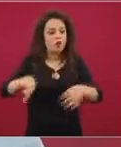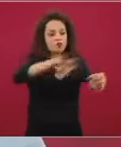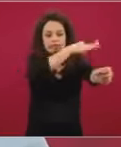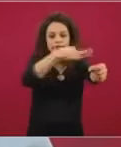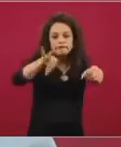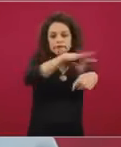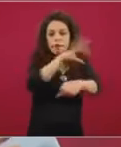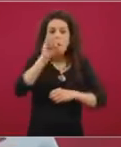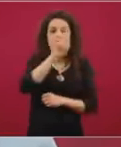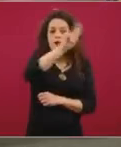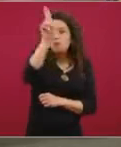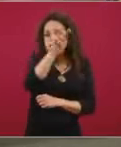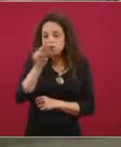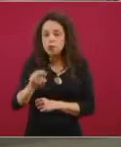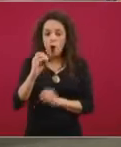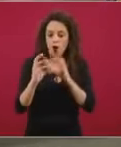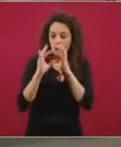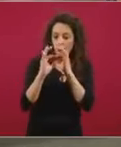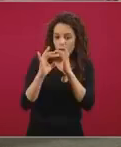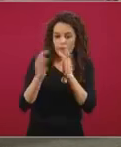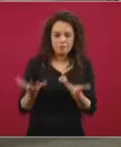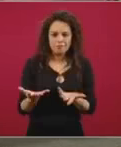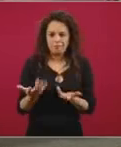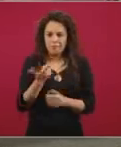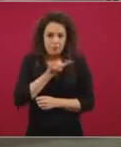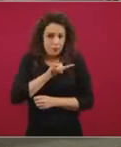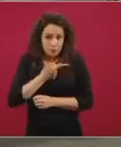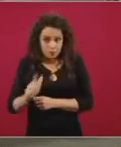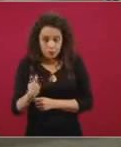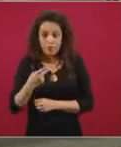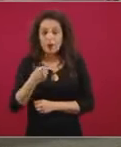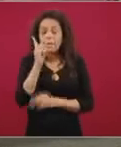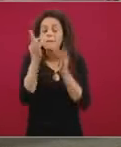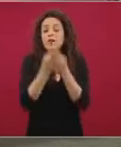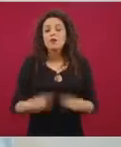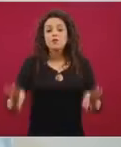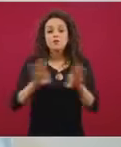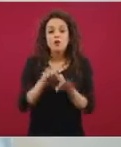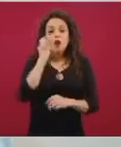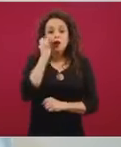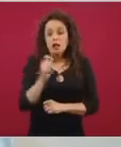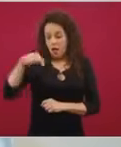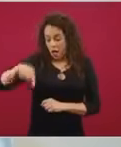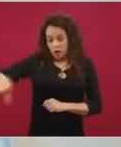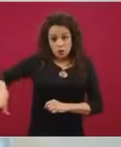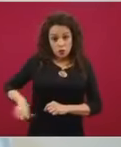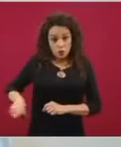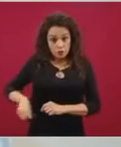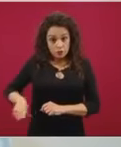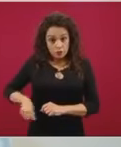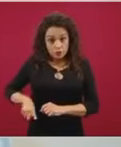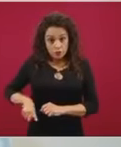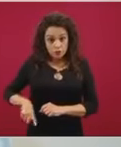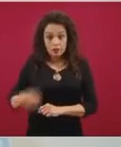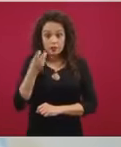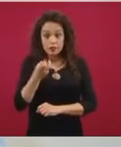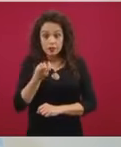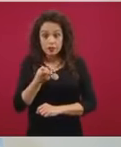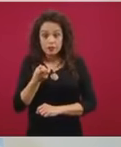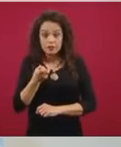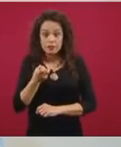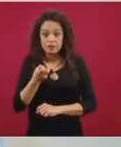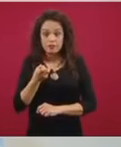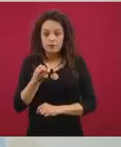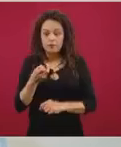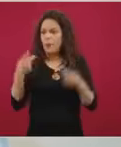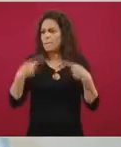la flauta. Lo importante desde el gobierno es que la gente no lea, ahora sí que porque no se